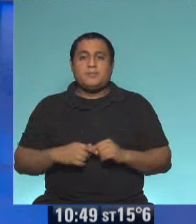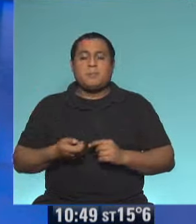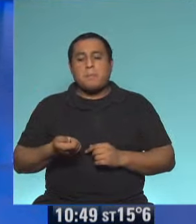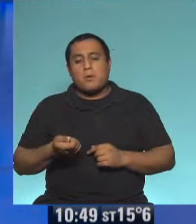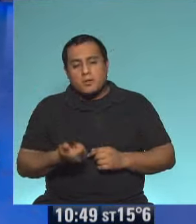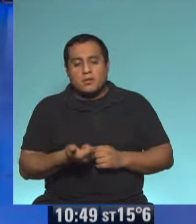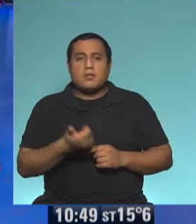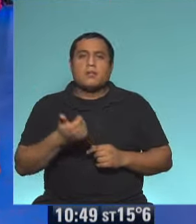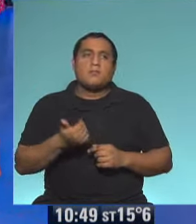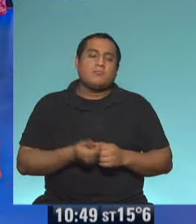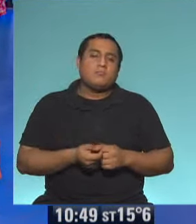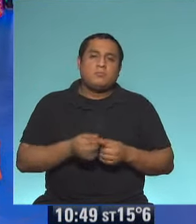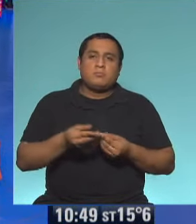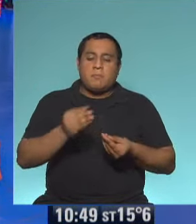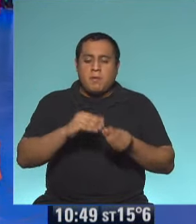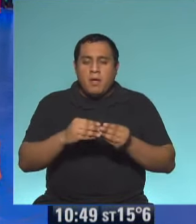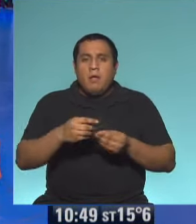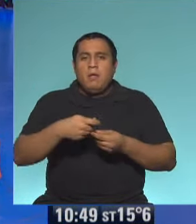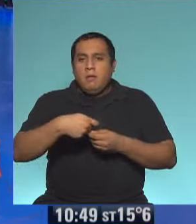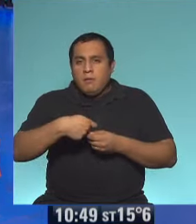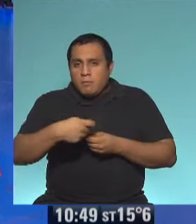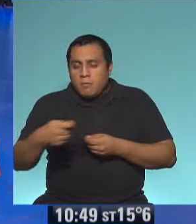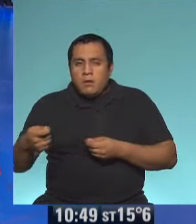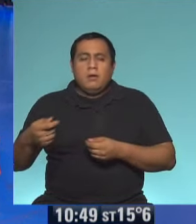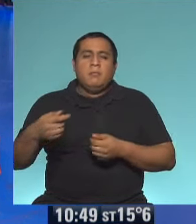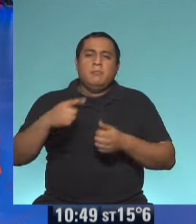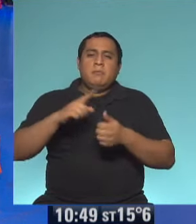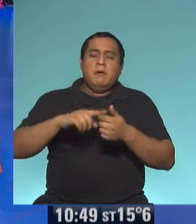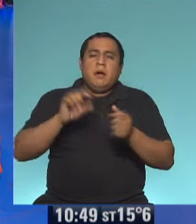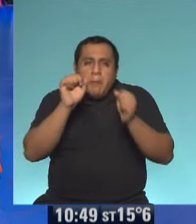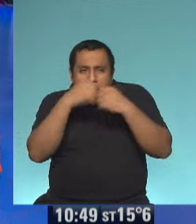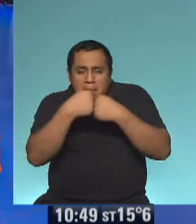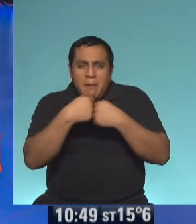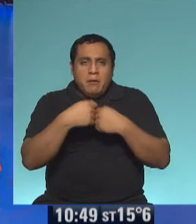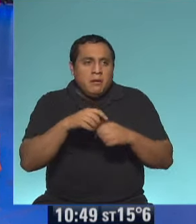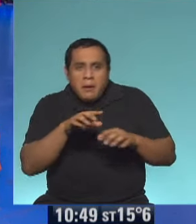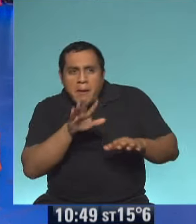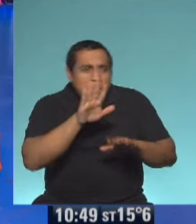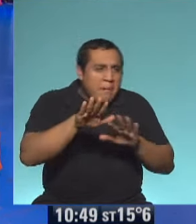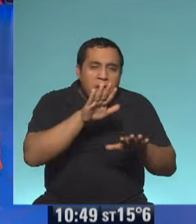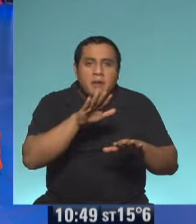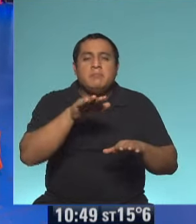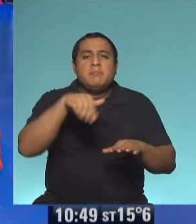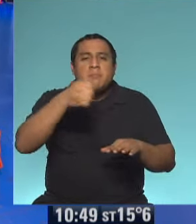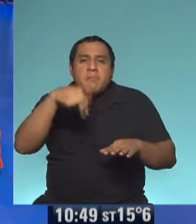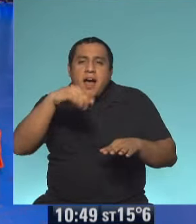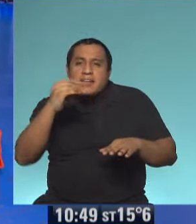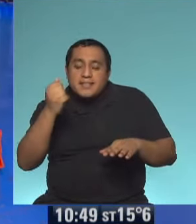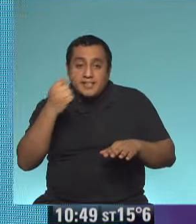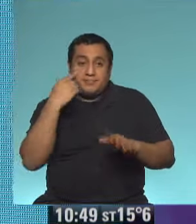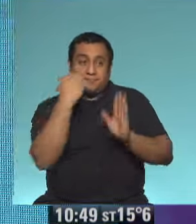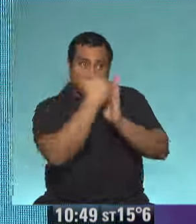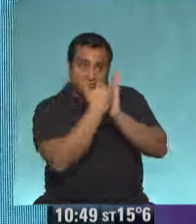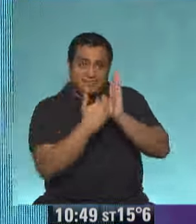canicas o bolitas. Arrimadita. Arrimadita. Escondida. Escondida. Y mancha. Uno, dos, tres. ¿Cuántas eran? Seis. Ahí, seis. Ahí están, ahí